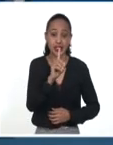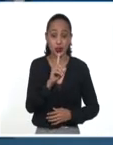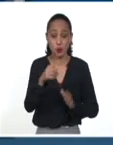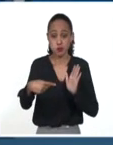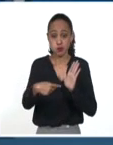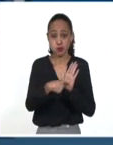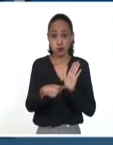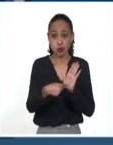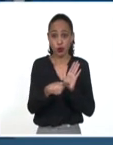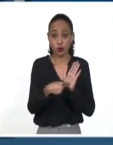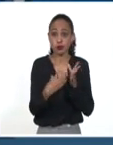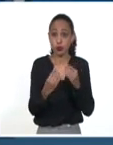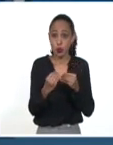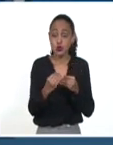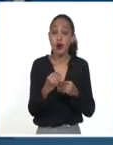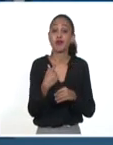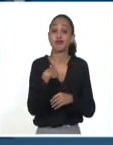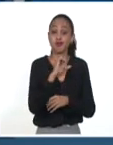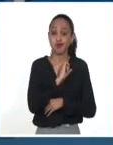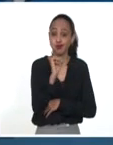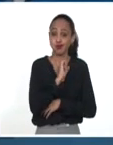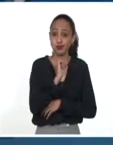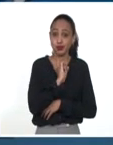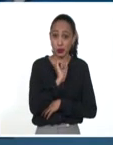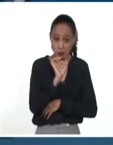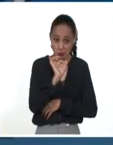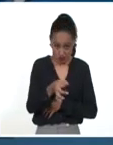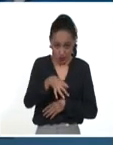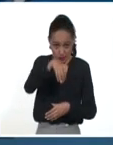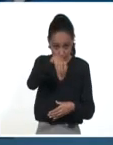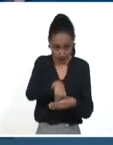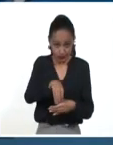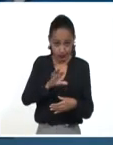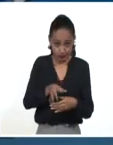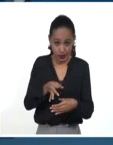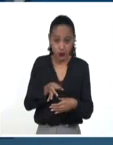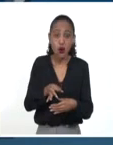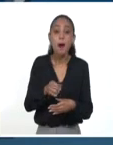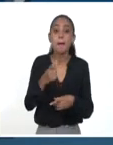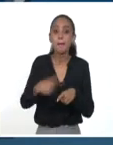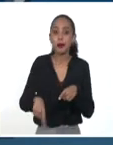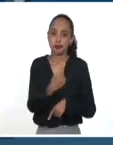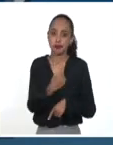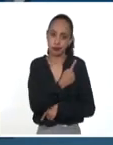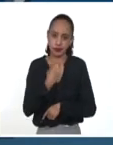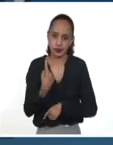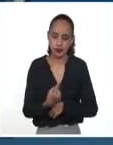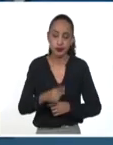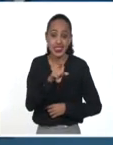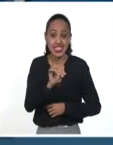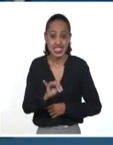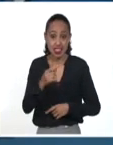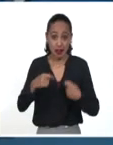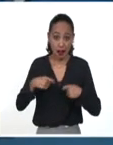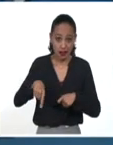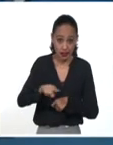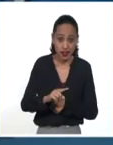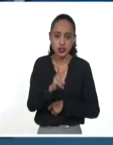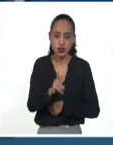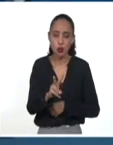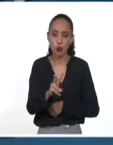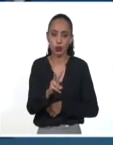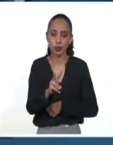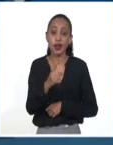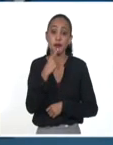fue demasiado para los Huracanes en su propio terreno. Decisivo fue el racimo de 7 carreras en la segunda entrada y abusivo el de 10 en la